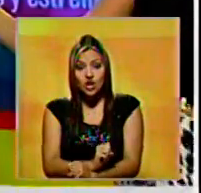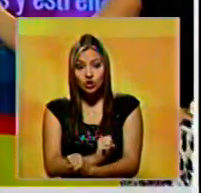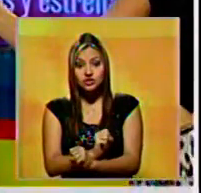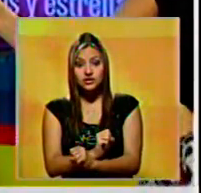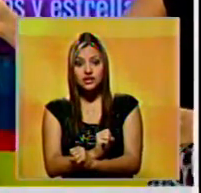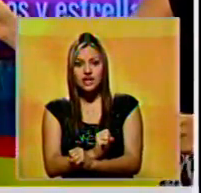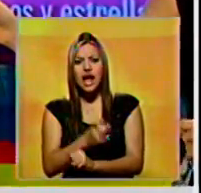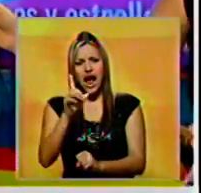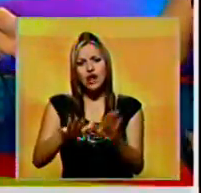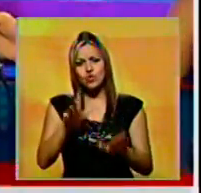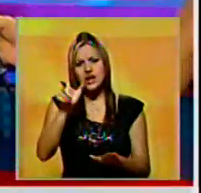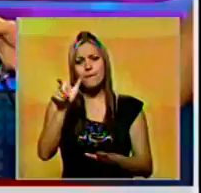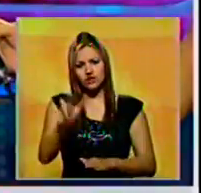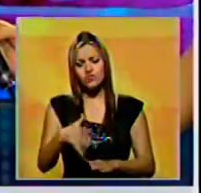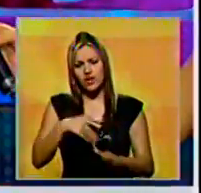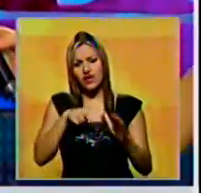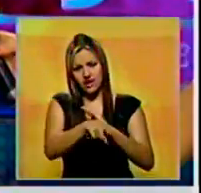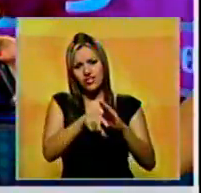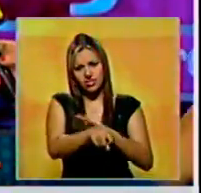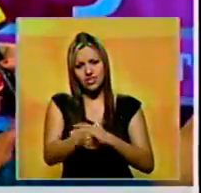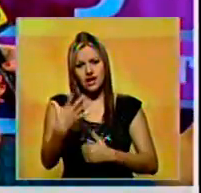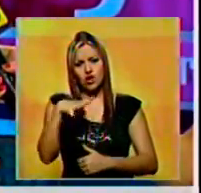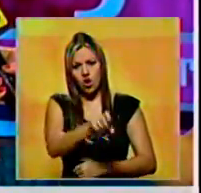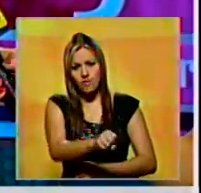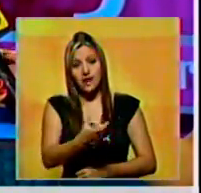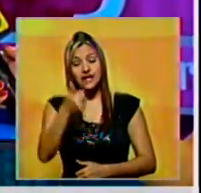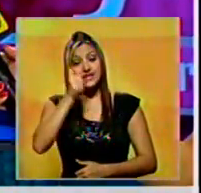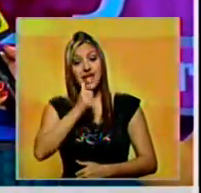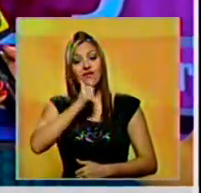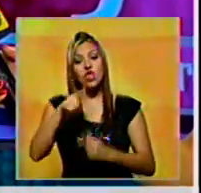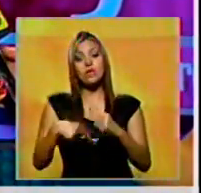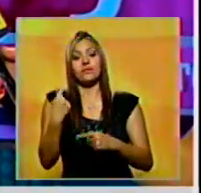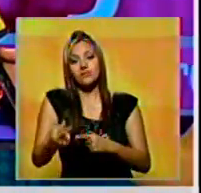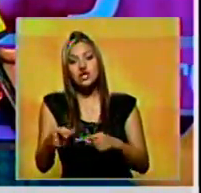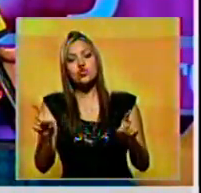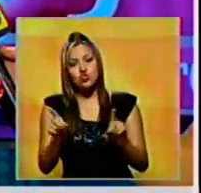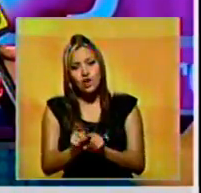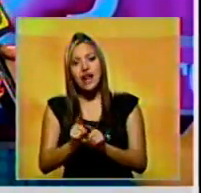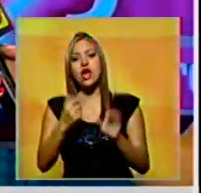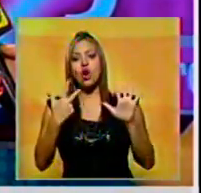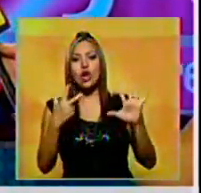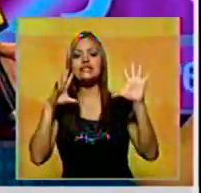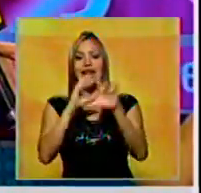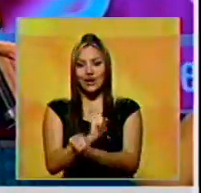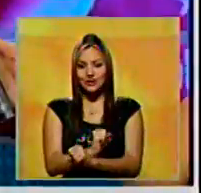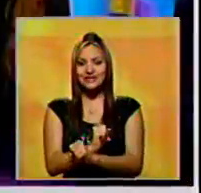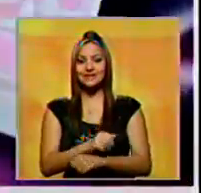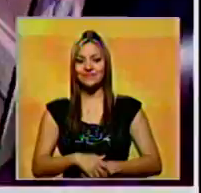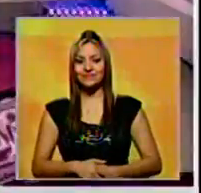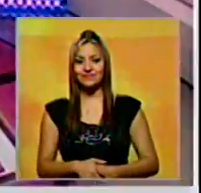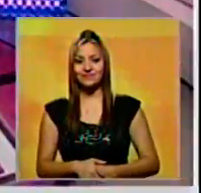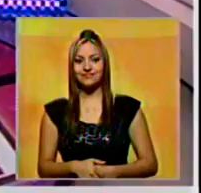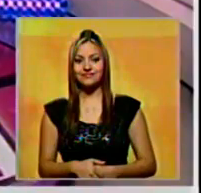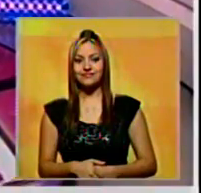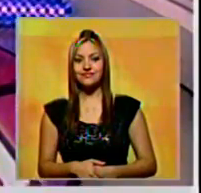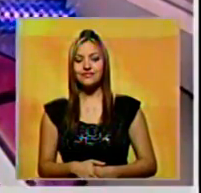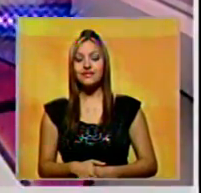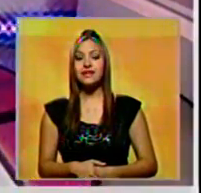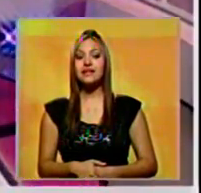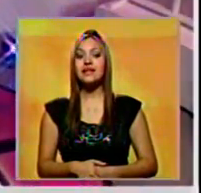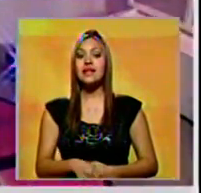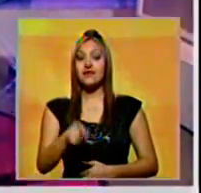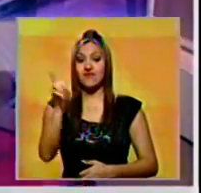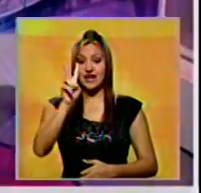creo que todavía quedan algunas entradas en las taquillas del teatro, y por supuesto el sábado al día siguiente igualmente a las 8 de la noche en el Juárez. Ciudy Garrido,